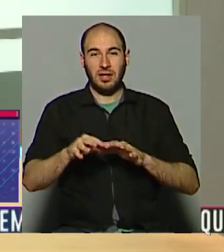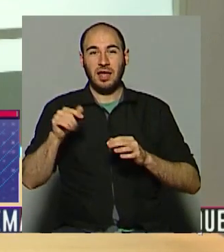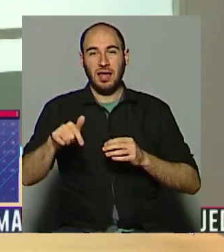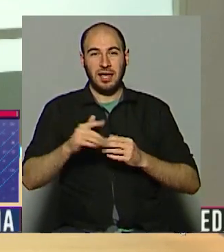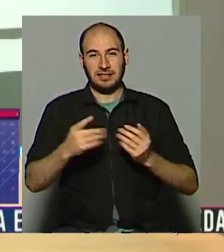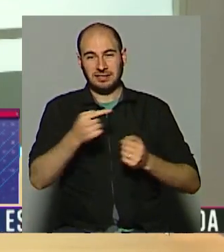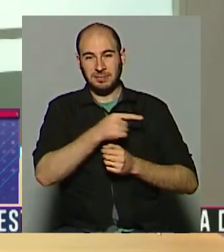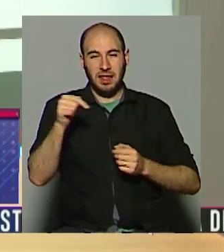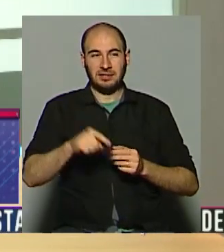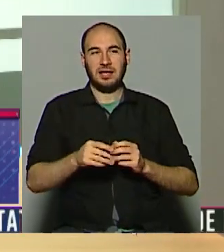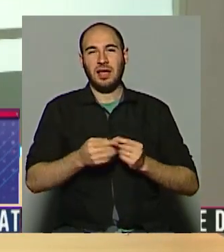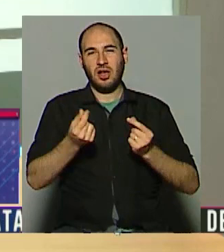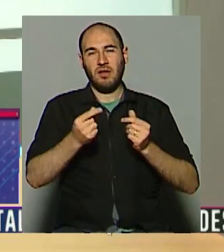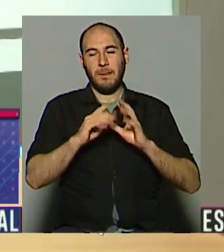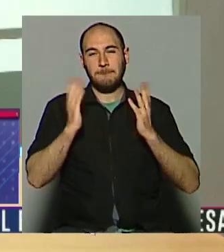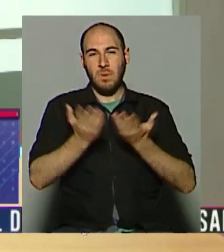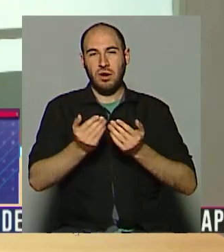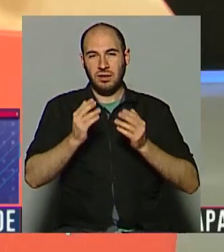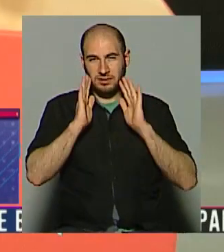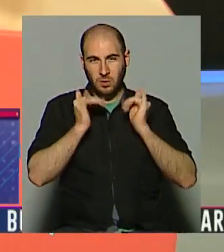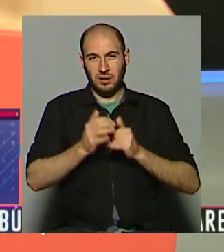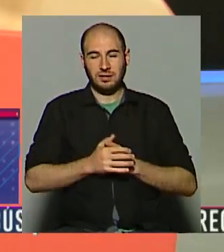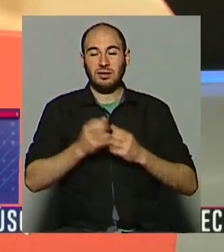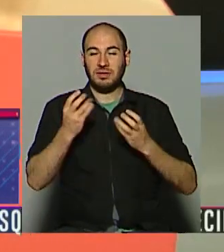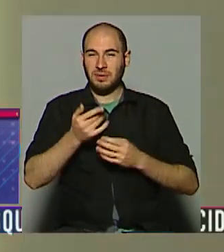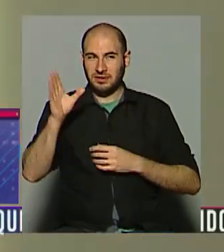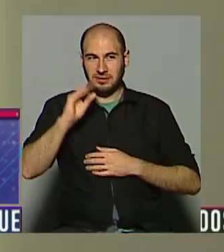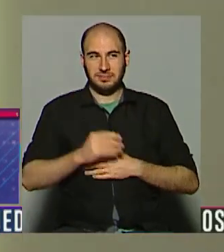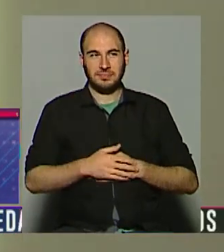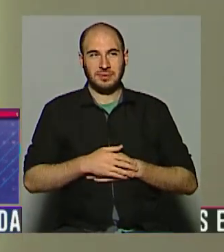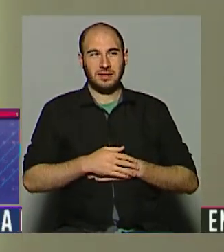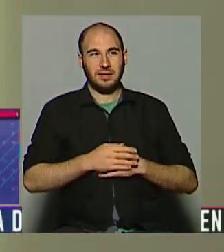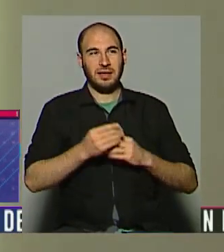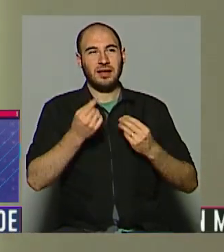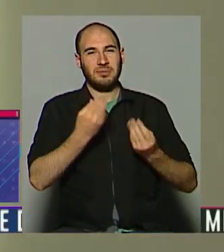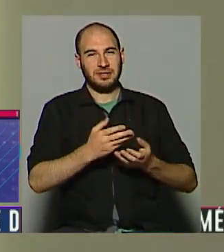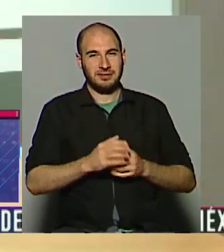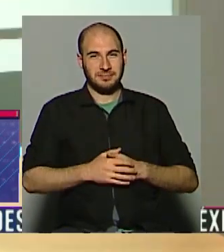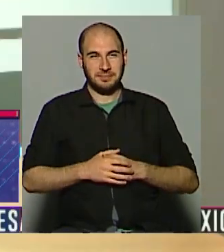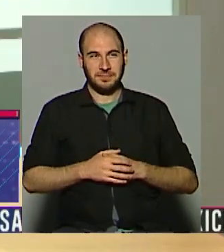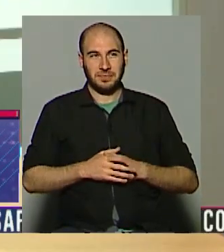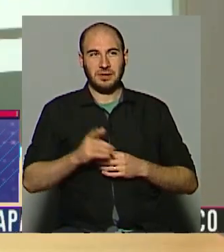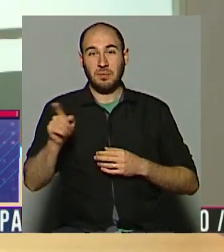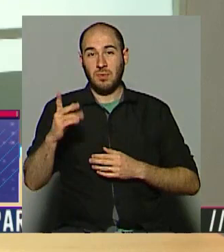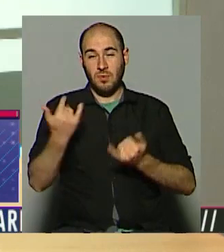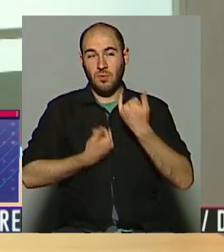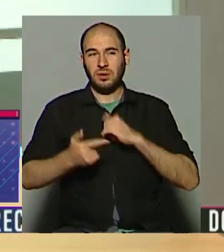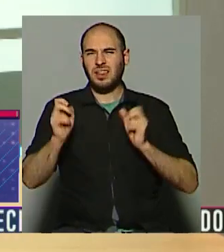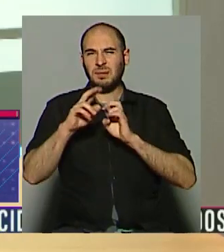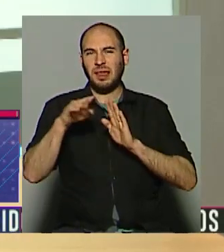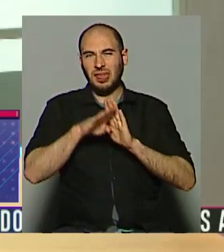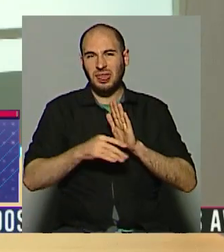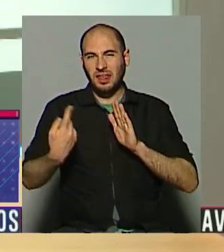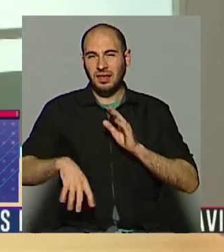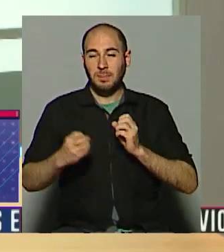esta semana, la Global Money Week. ¿Qué tal, Gerardo? ¿Cómo estás? Buenas noches. Clara. Muy buenas noches. Bueno, la idea es que nos cuentes de qué se trata,